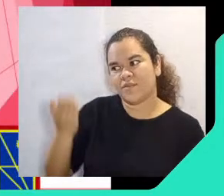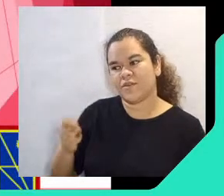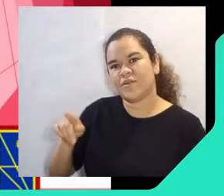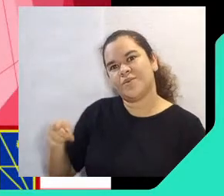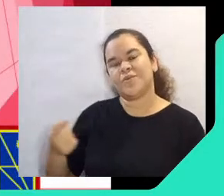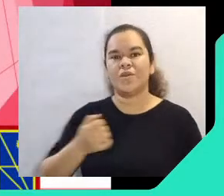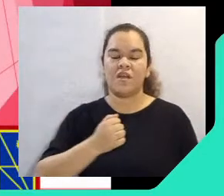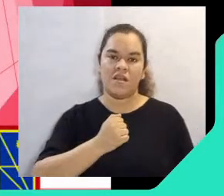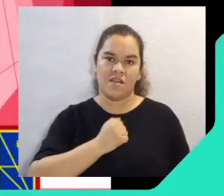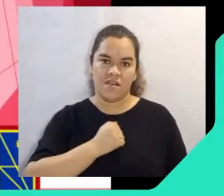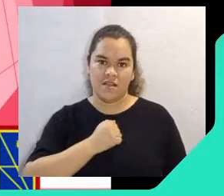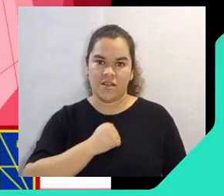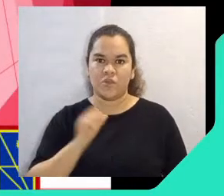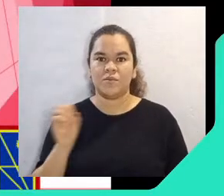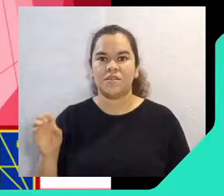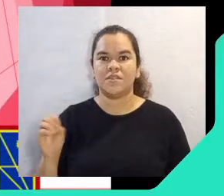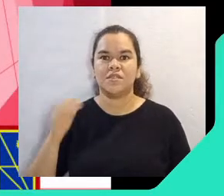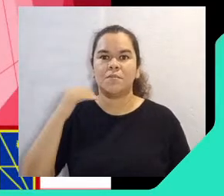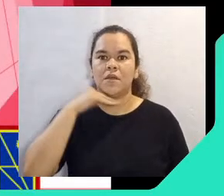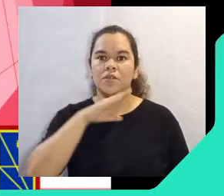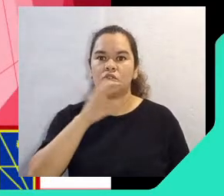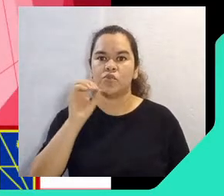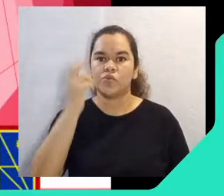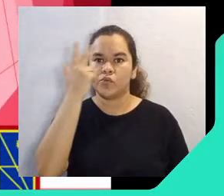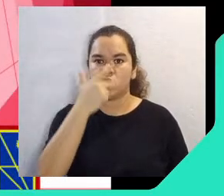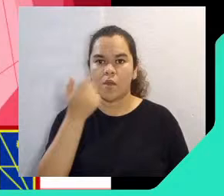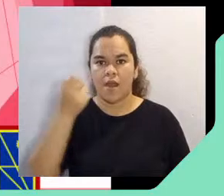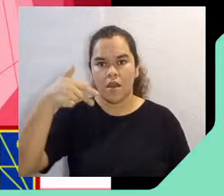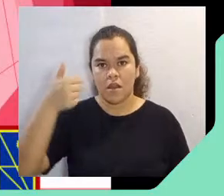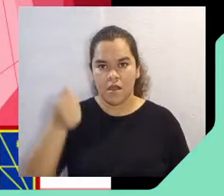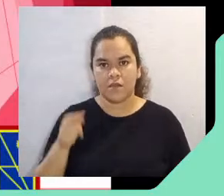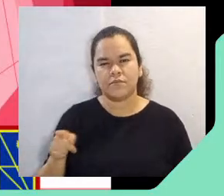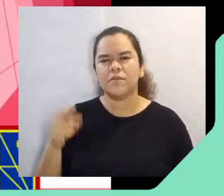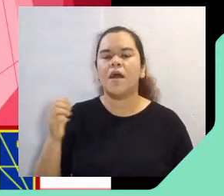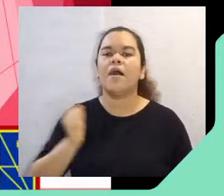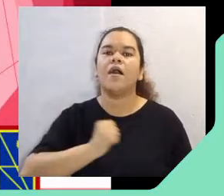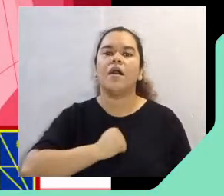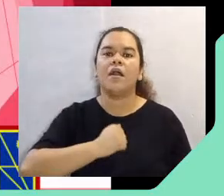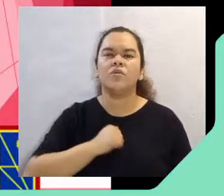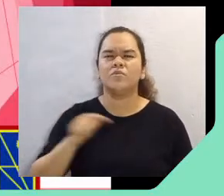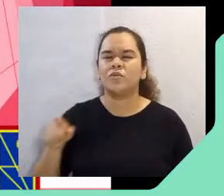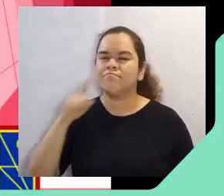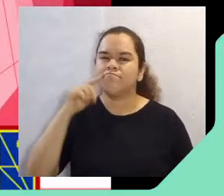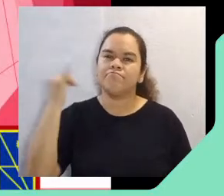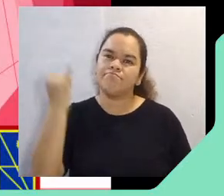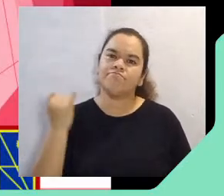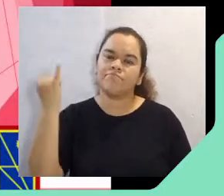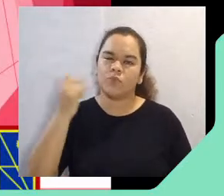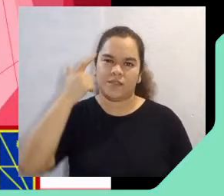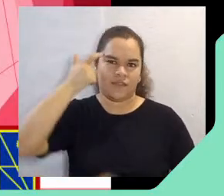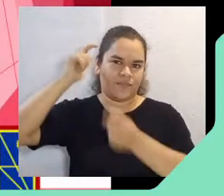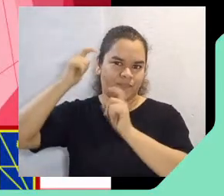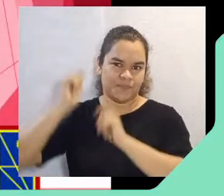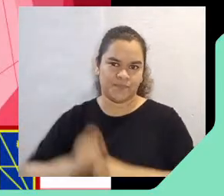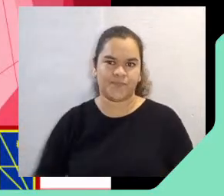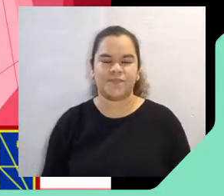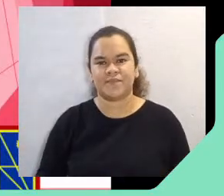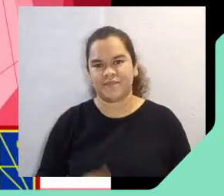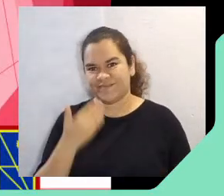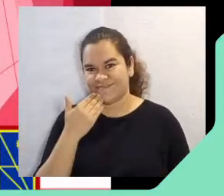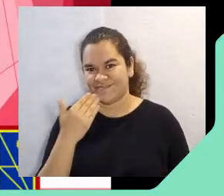Leiva para que puedan ver lo que hace el estudiante en el ámbito de la universidad. Muchas